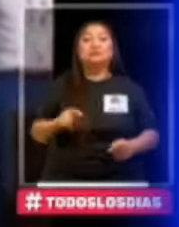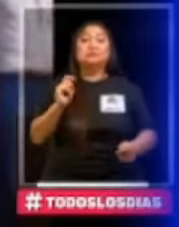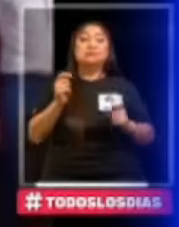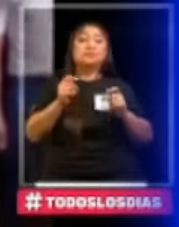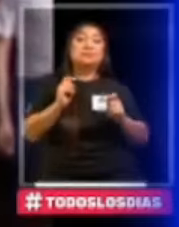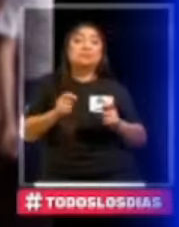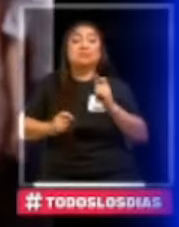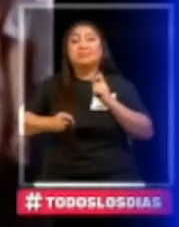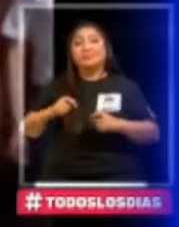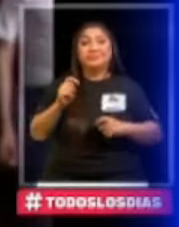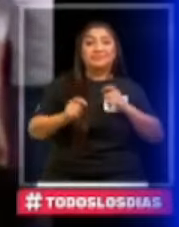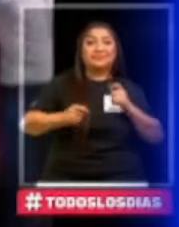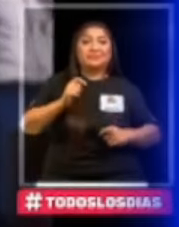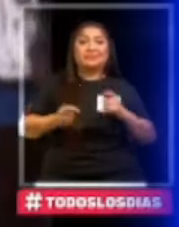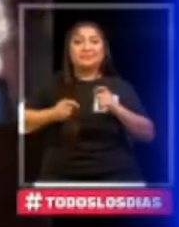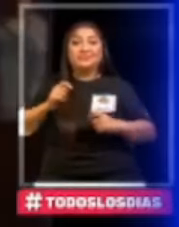también...